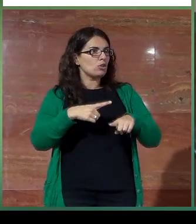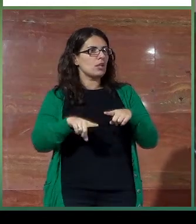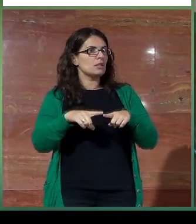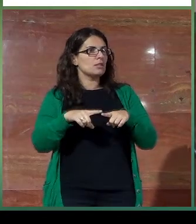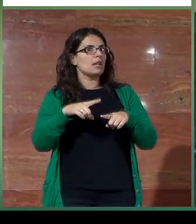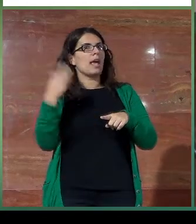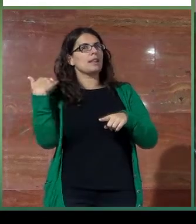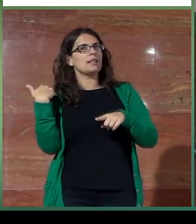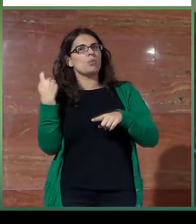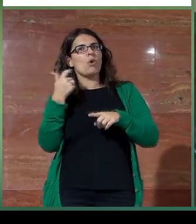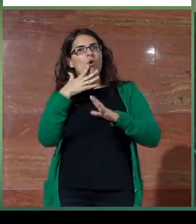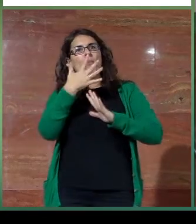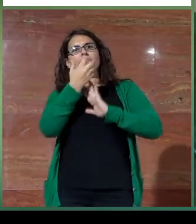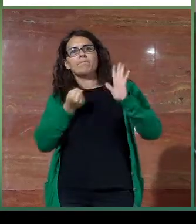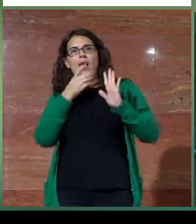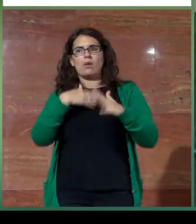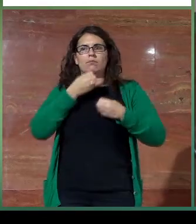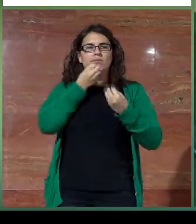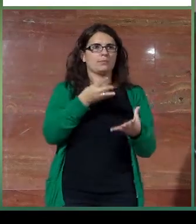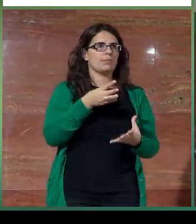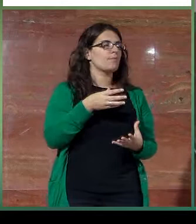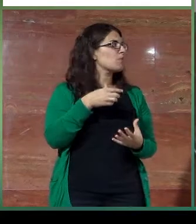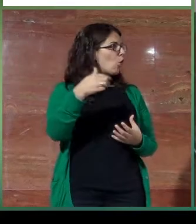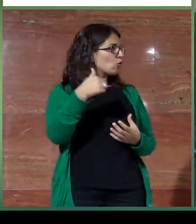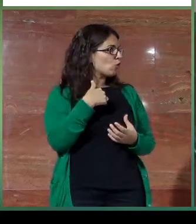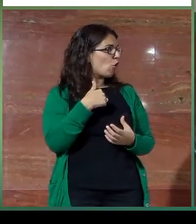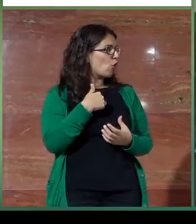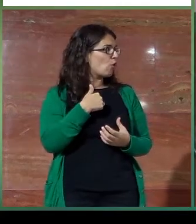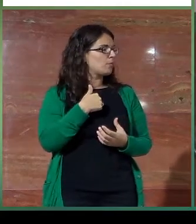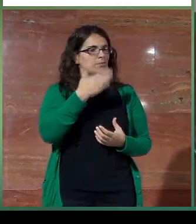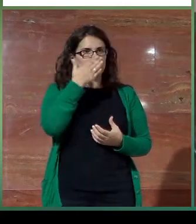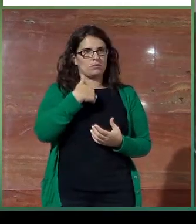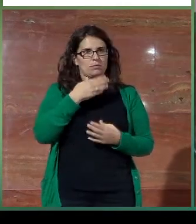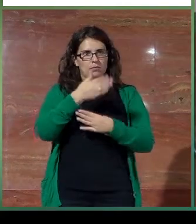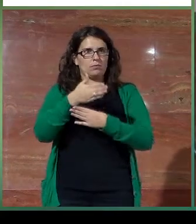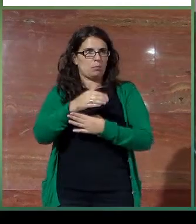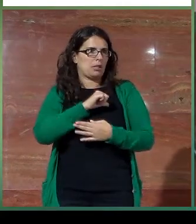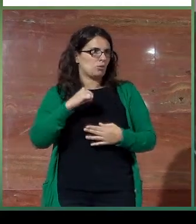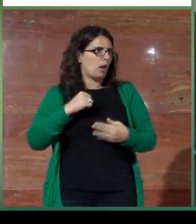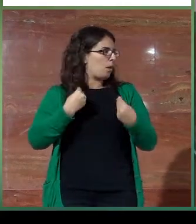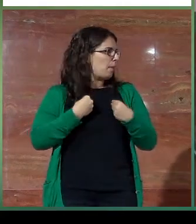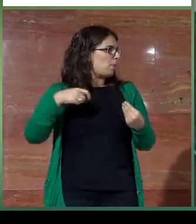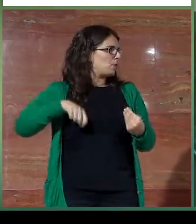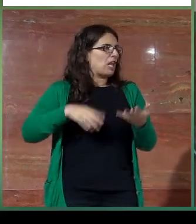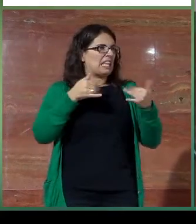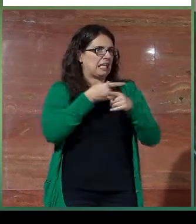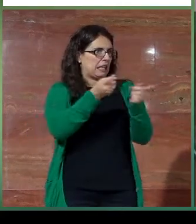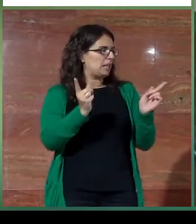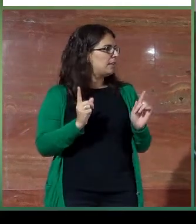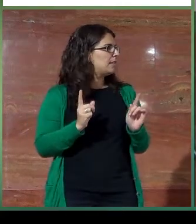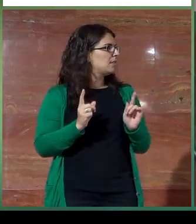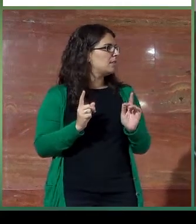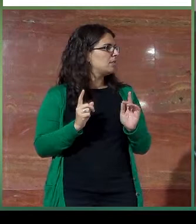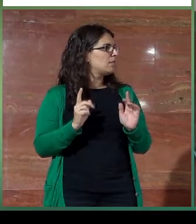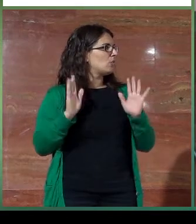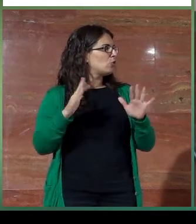hacerlo. Y perdónenme los tres, esto no es un ataque personal ni a sus vidas profesionales ni a ustedes,